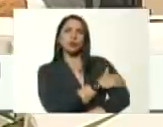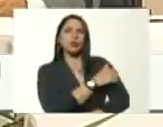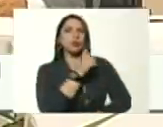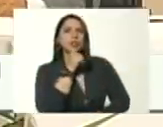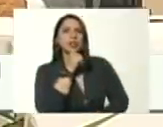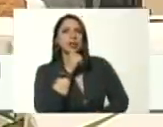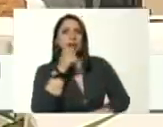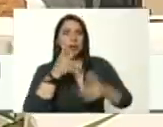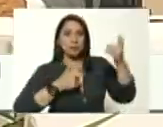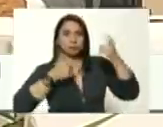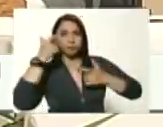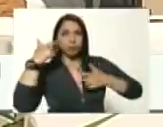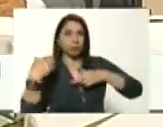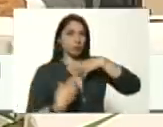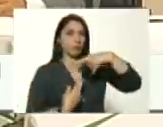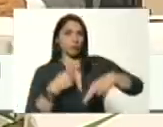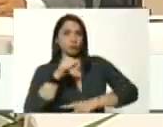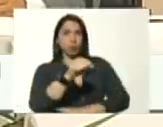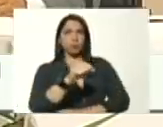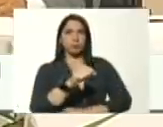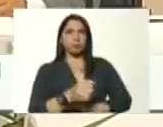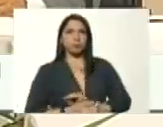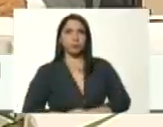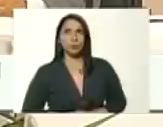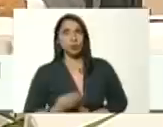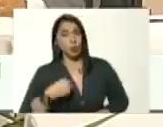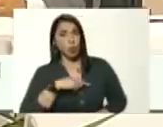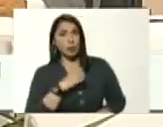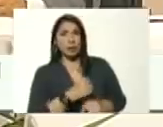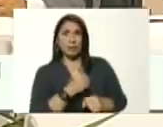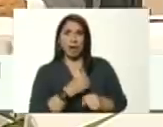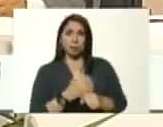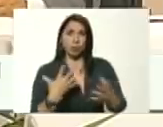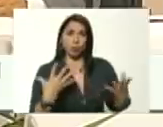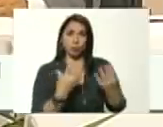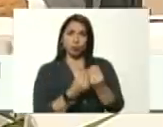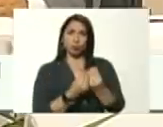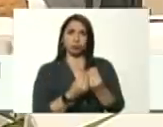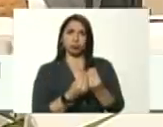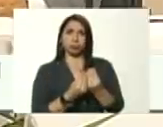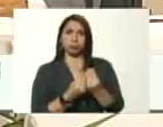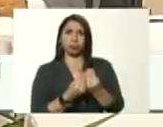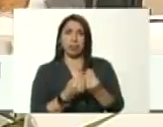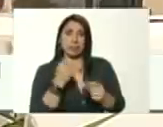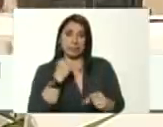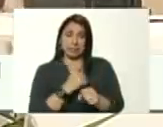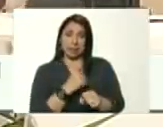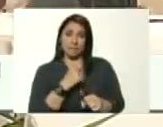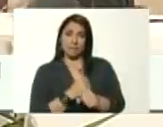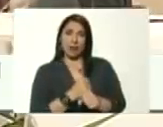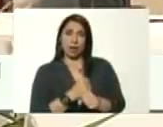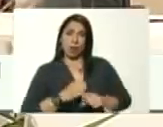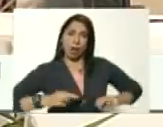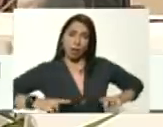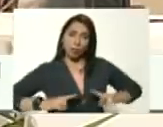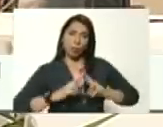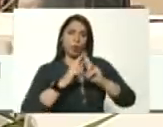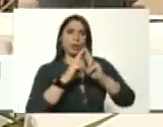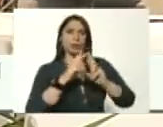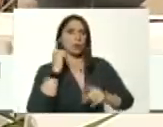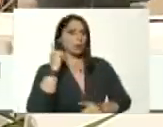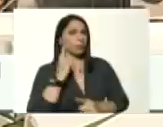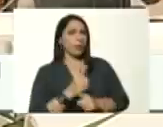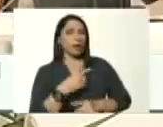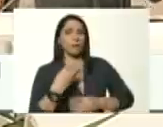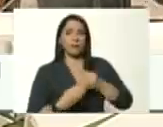quién es de la revolución bolivariana porque estamos trabajando todos juntos y en el trabajo el encuentro se genera la